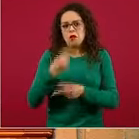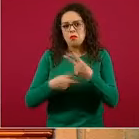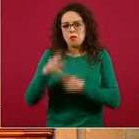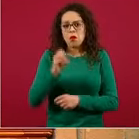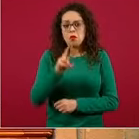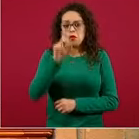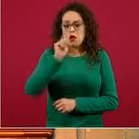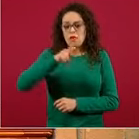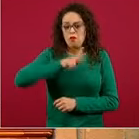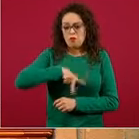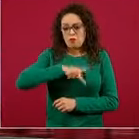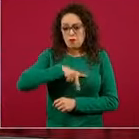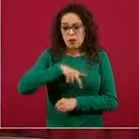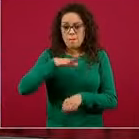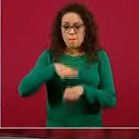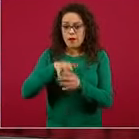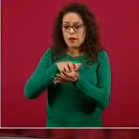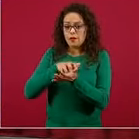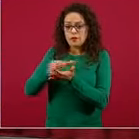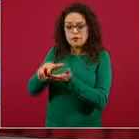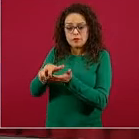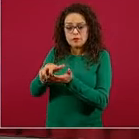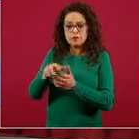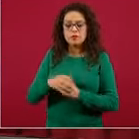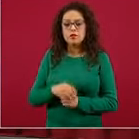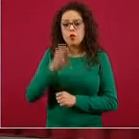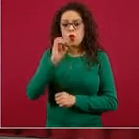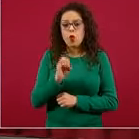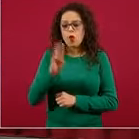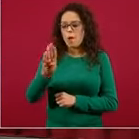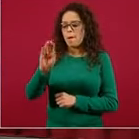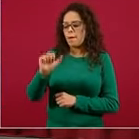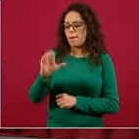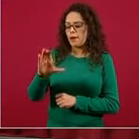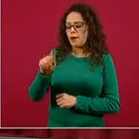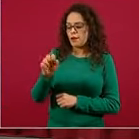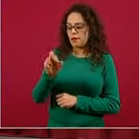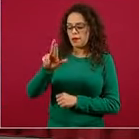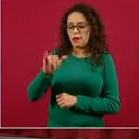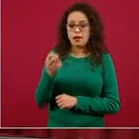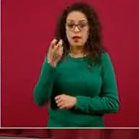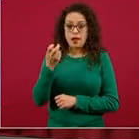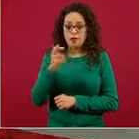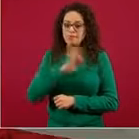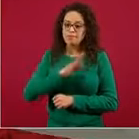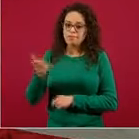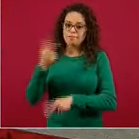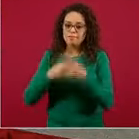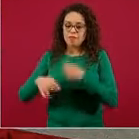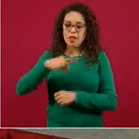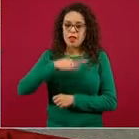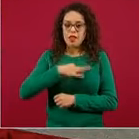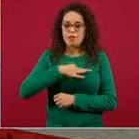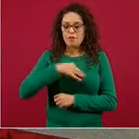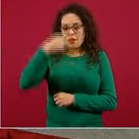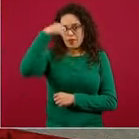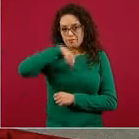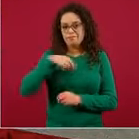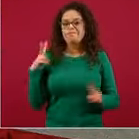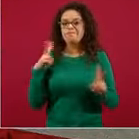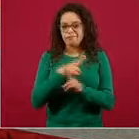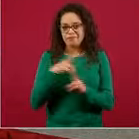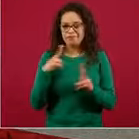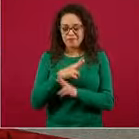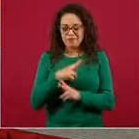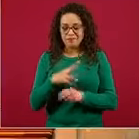algún virus en su gran mayoría, o alguna bacteria que produce también este tipo de infecciones. Tomando